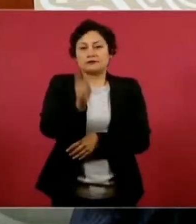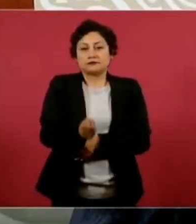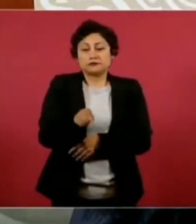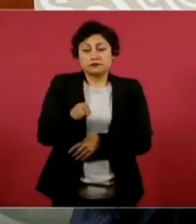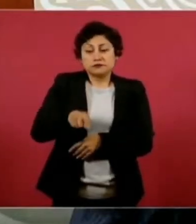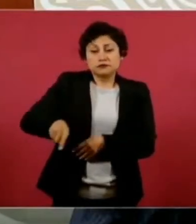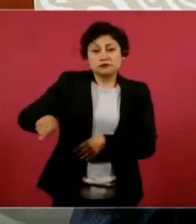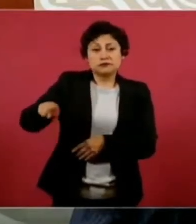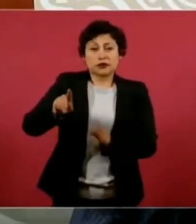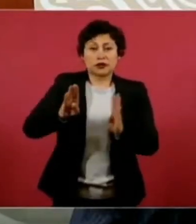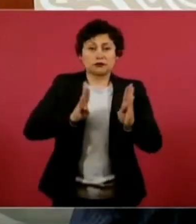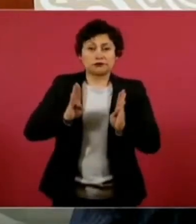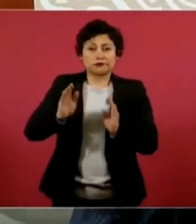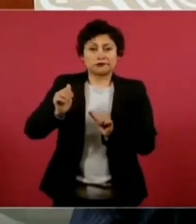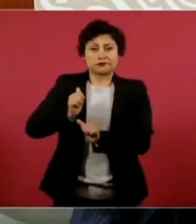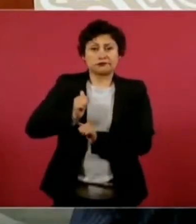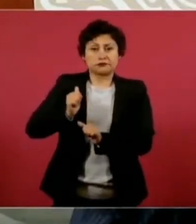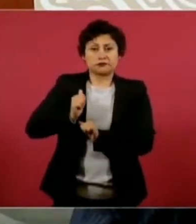ejército.